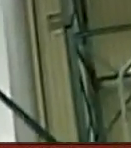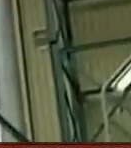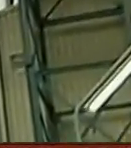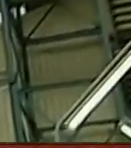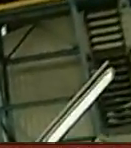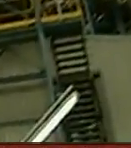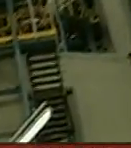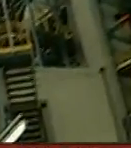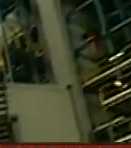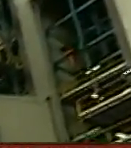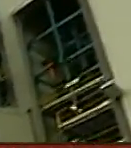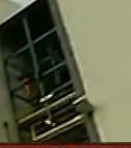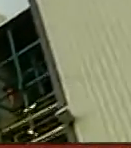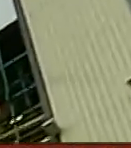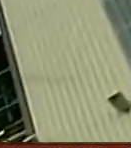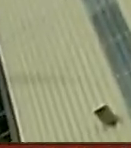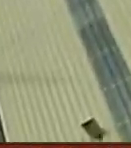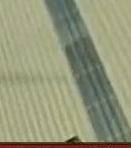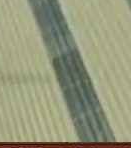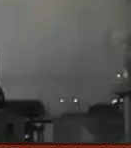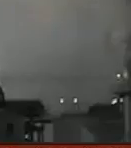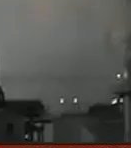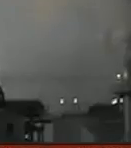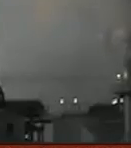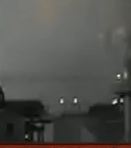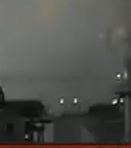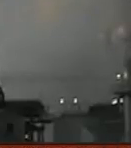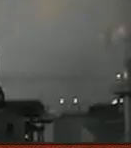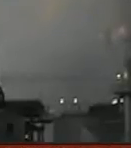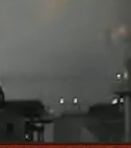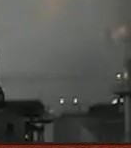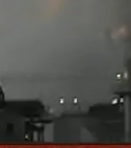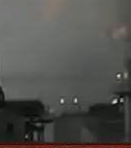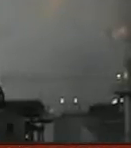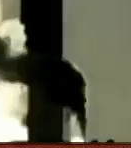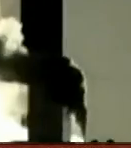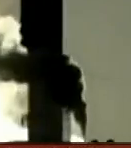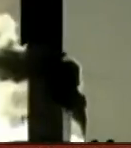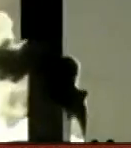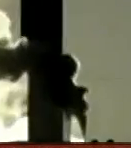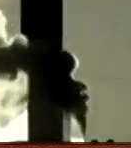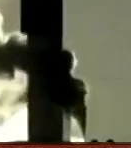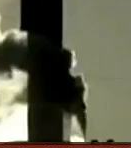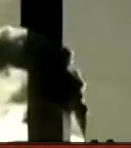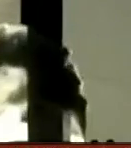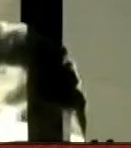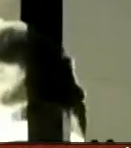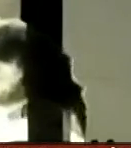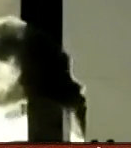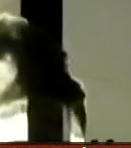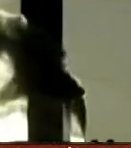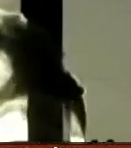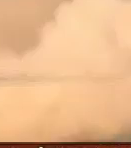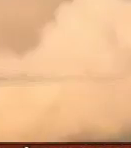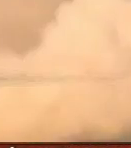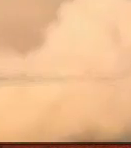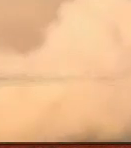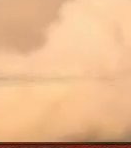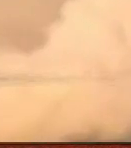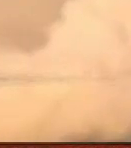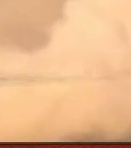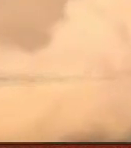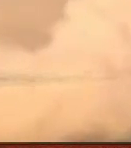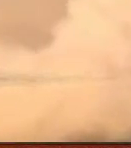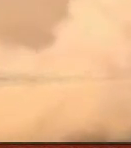estamos trabajando con la industria, también para con la autoridad presentarle